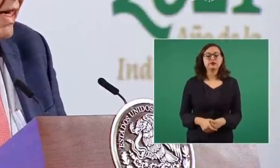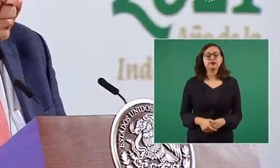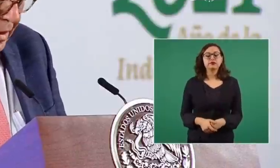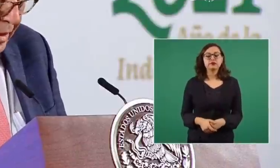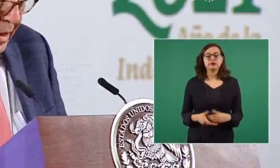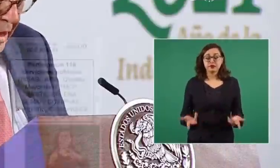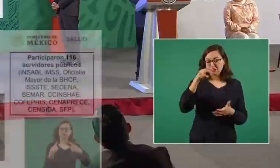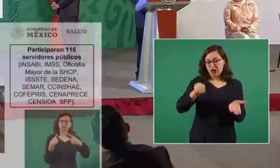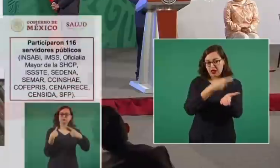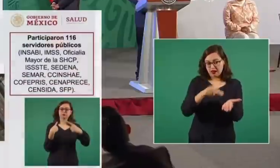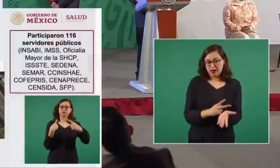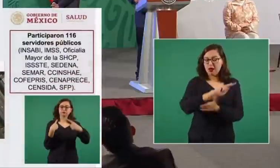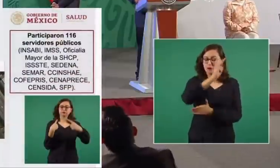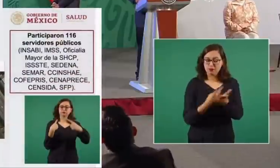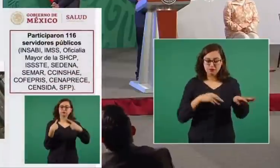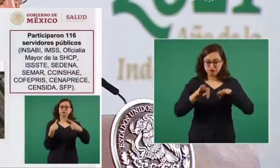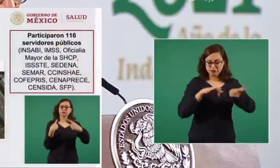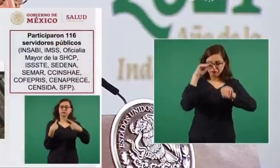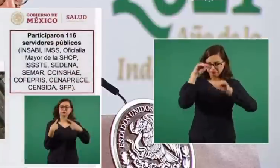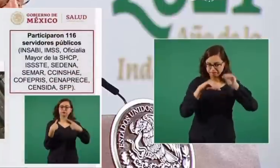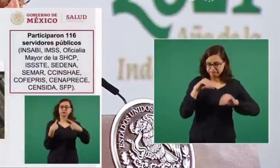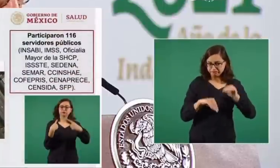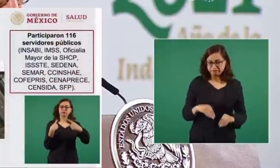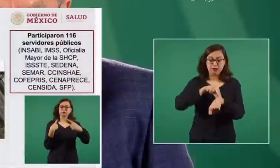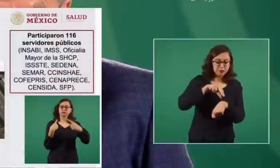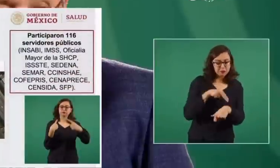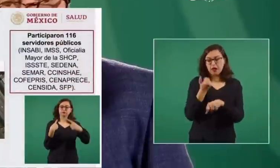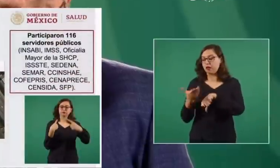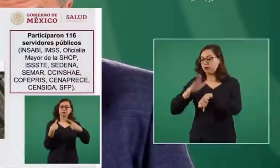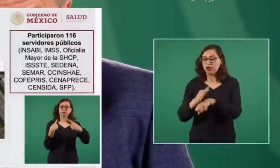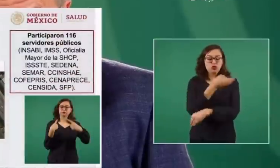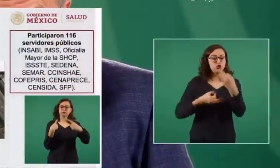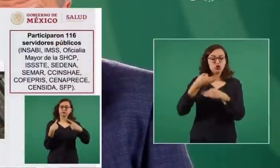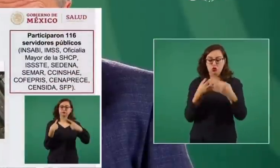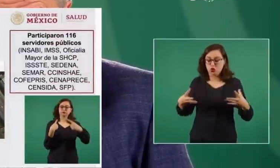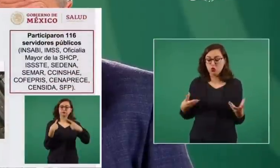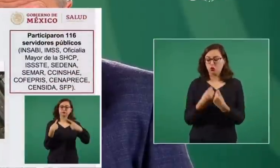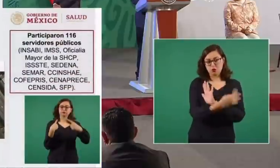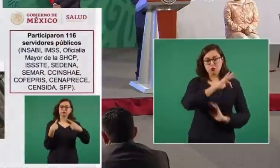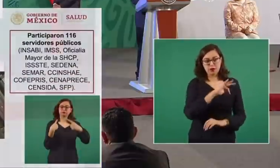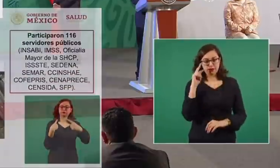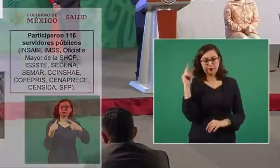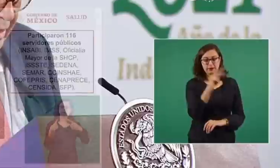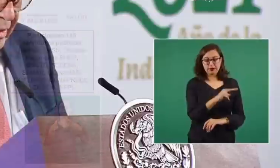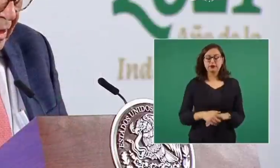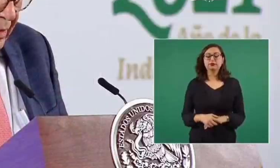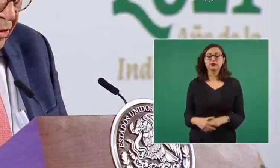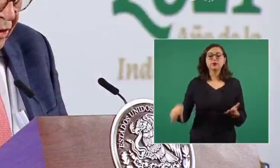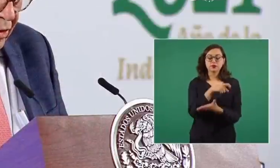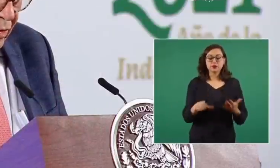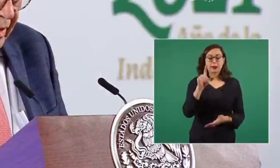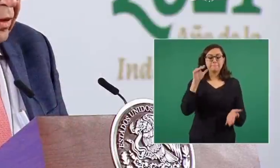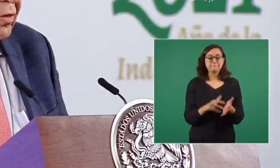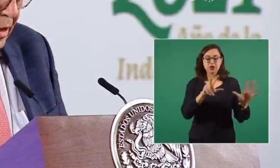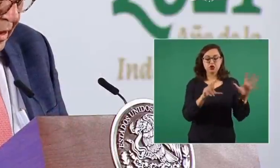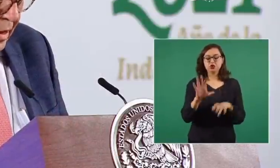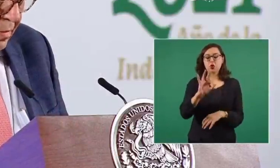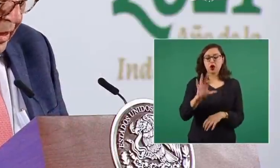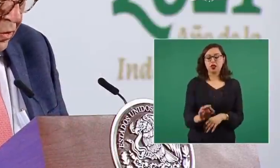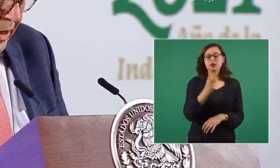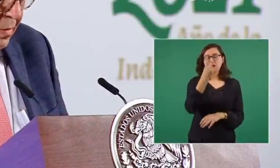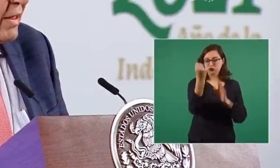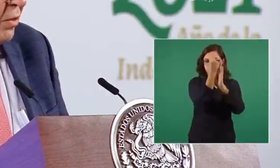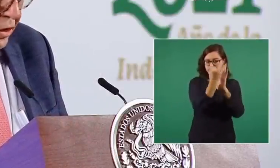la optimización de la demanda. Todos estos procedimientos y el desarrollo de mesas de trabajo se realizaron en estos 37 días. Número de claves adquiridas, 1842,